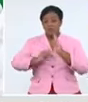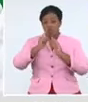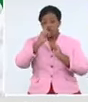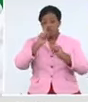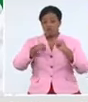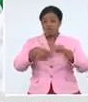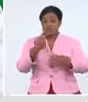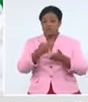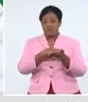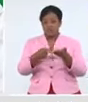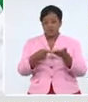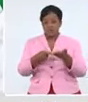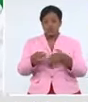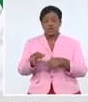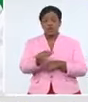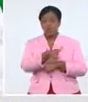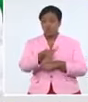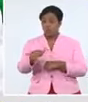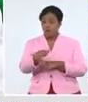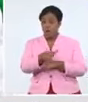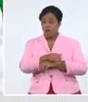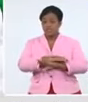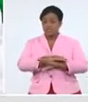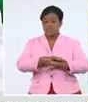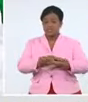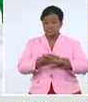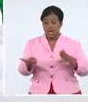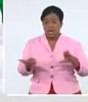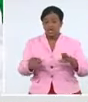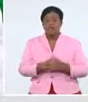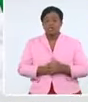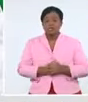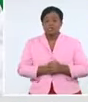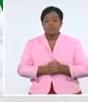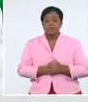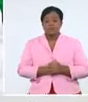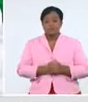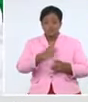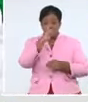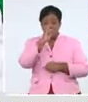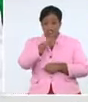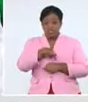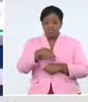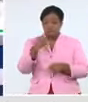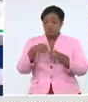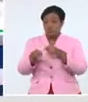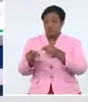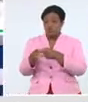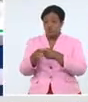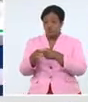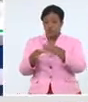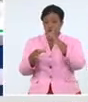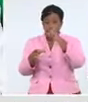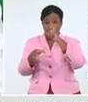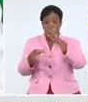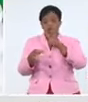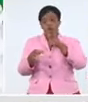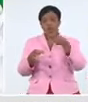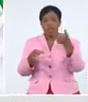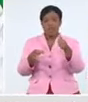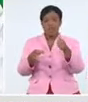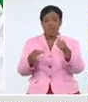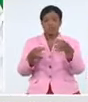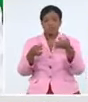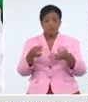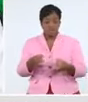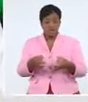esta misma manera, ya vamos a la aplicación de la segunda dosis en los niños de 2 a 10 años que entran después de los de